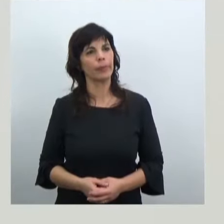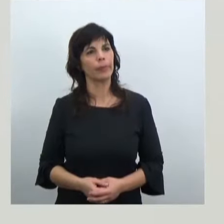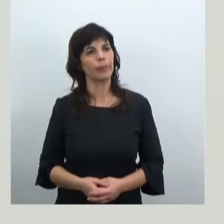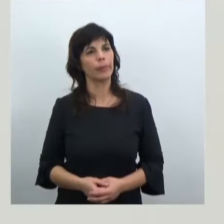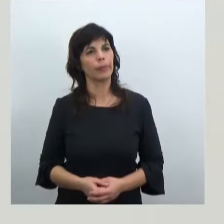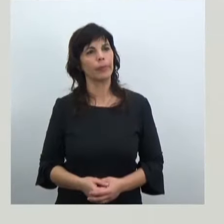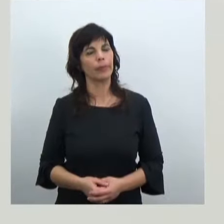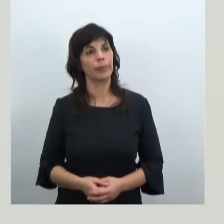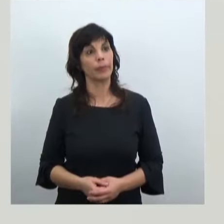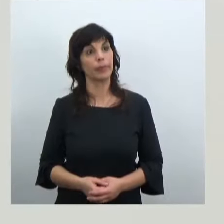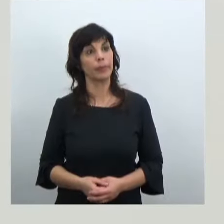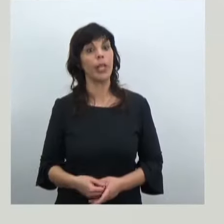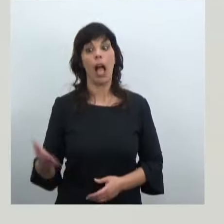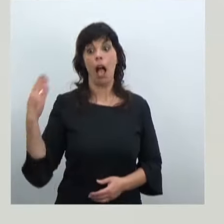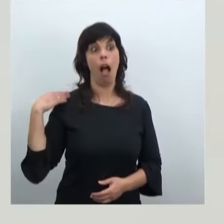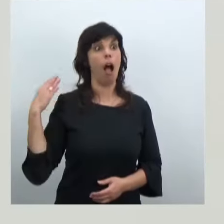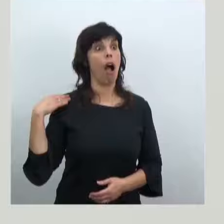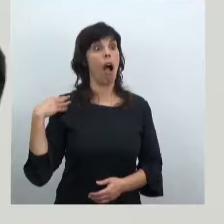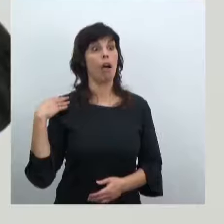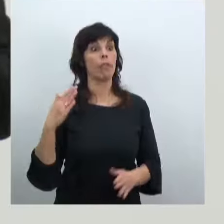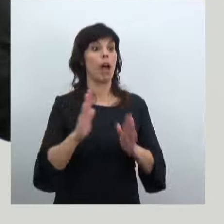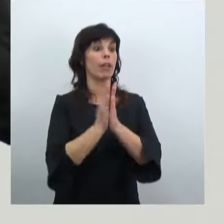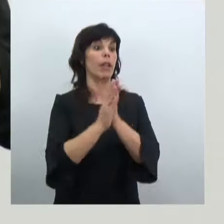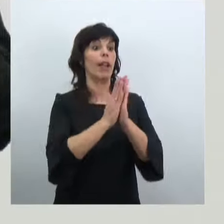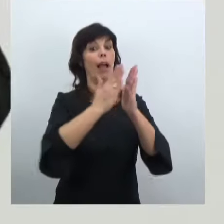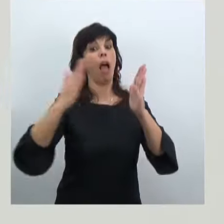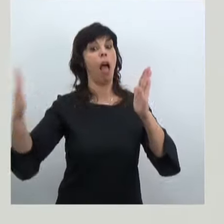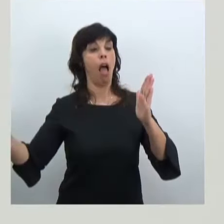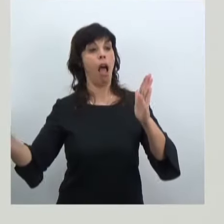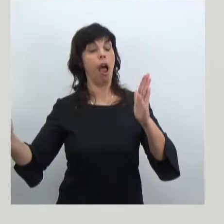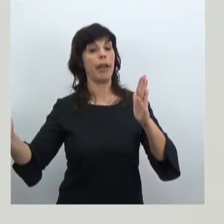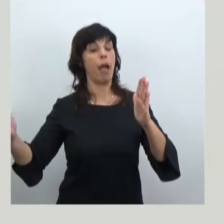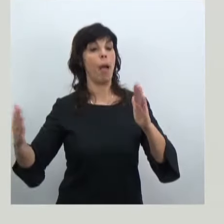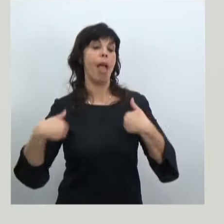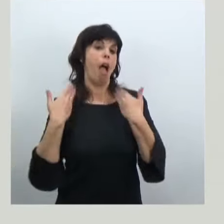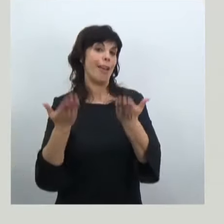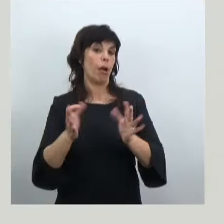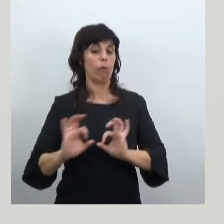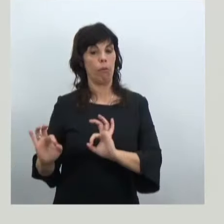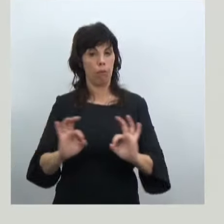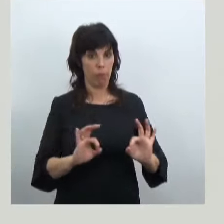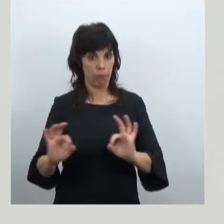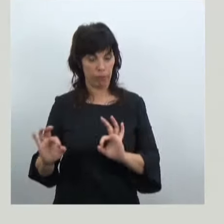tenemos regalos preparados. Antes de ayer me contó una hermana un testimonio,